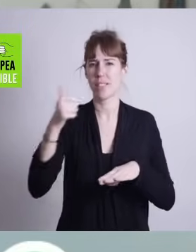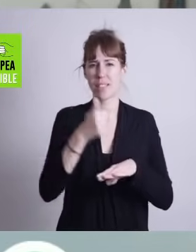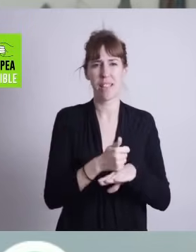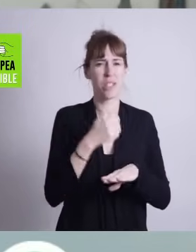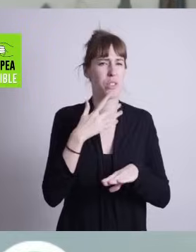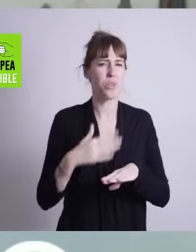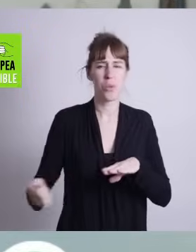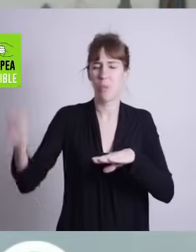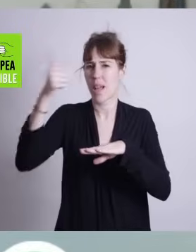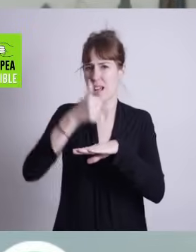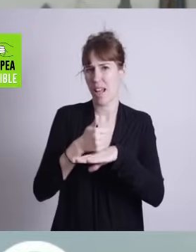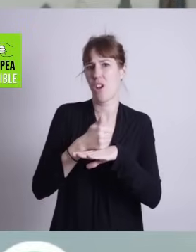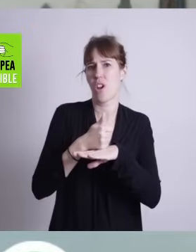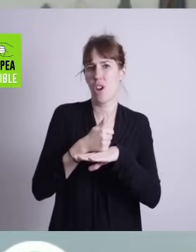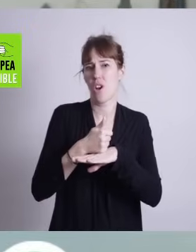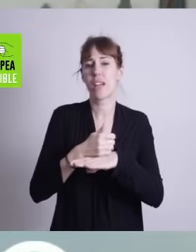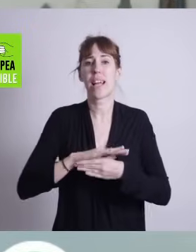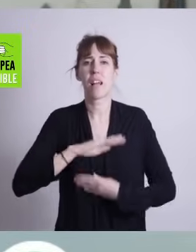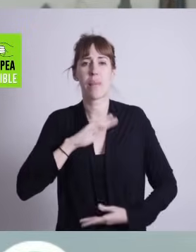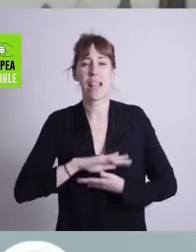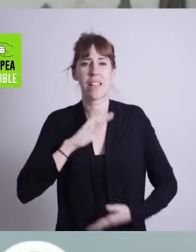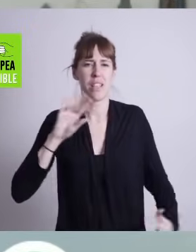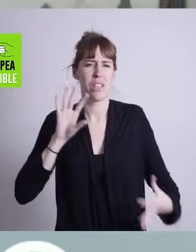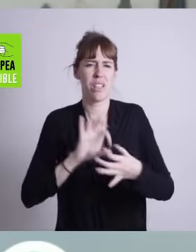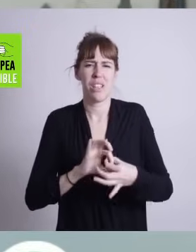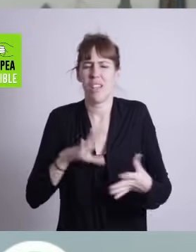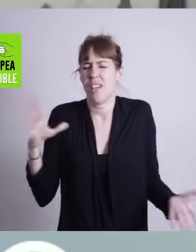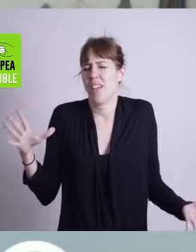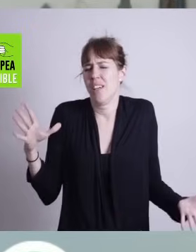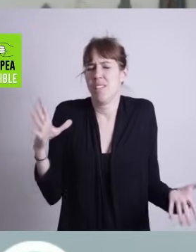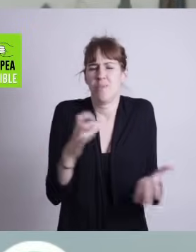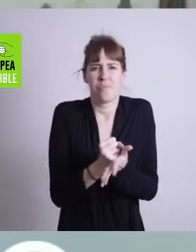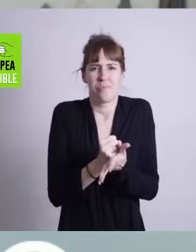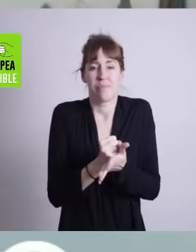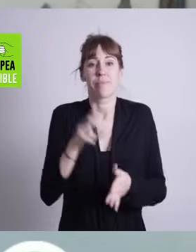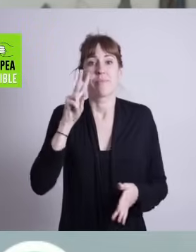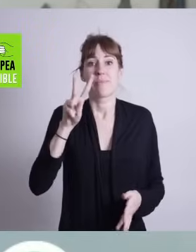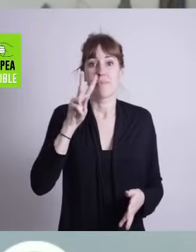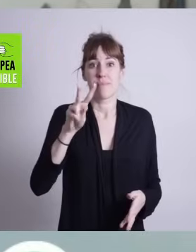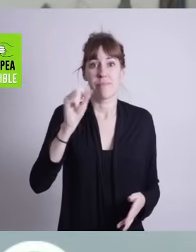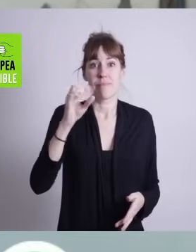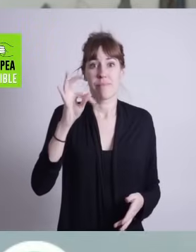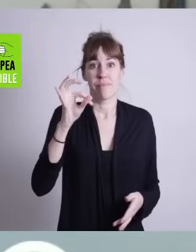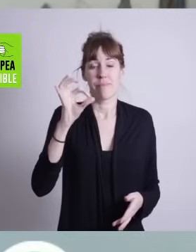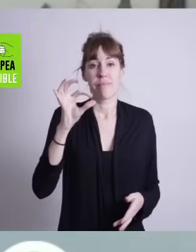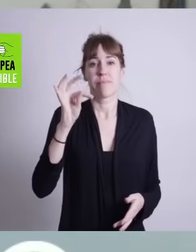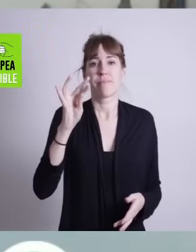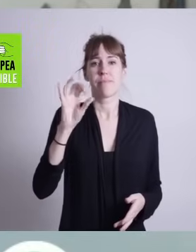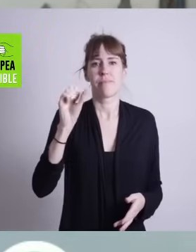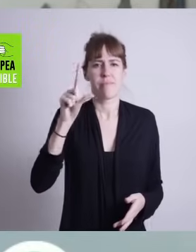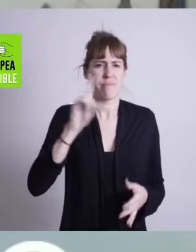conexión con todo lo que existe, que no tiene que ver con la visión astral o tercer ojo,